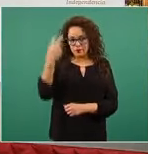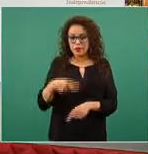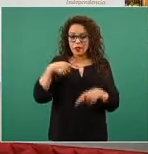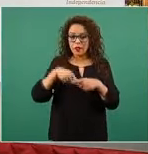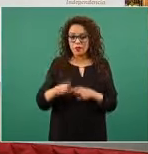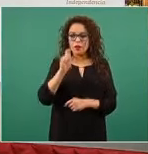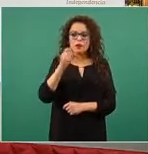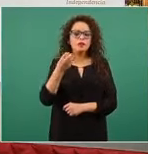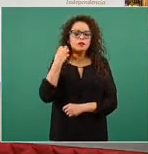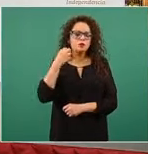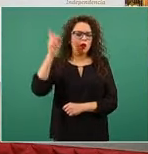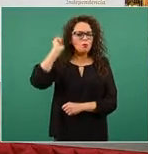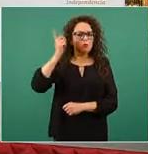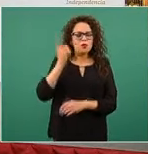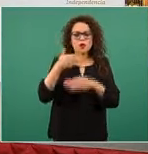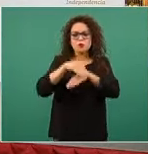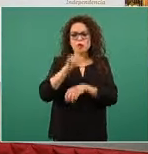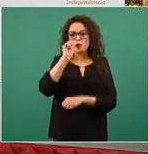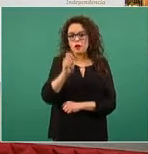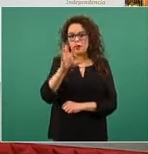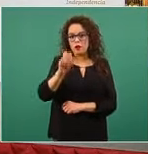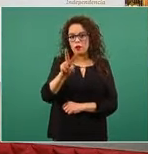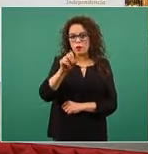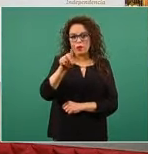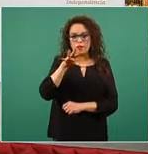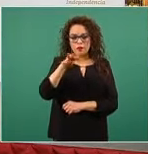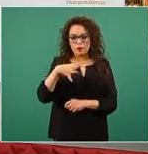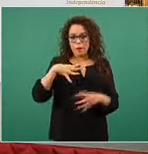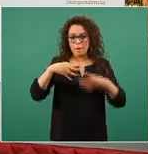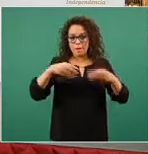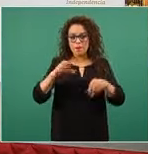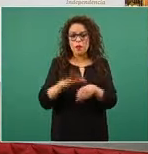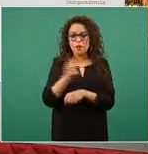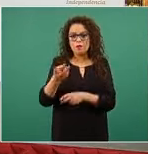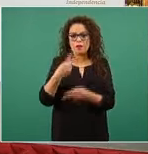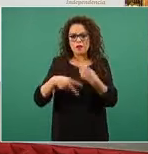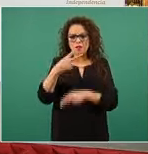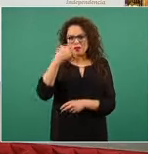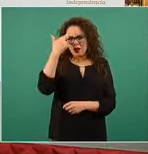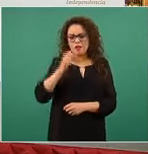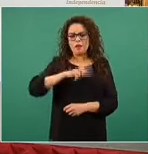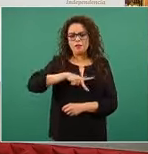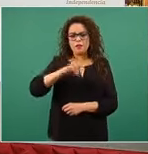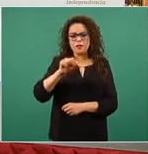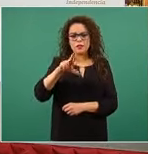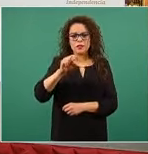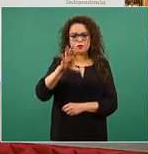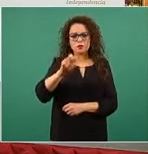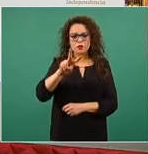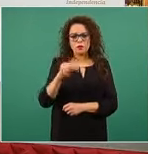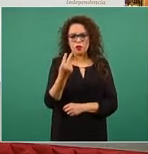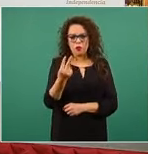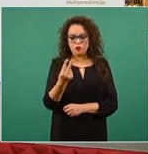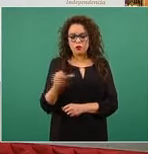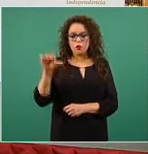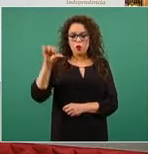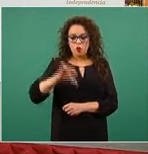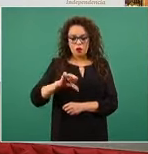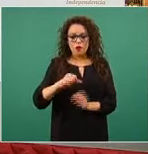diaria sobre COVID-19, la pandemia causada por el coronavirus SARS-CoV-2. Hoy vamos a presentar, como hacemos en